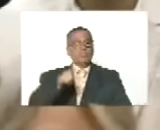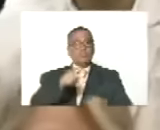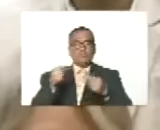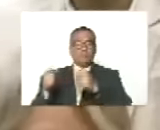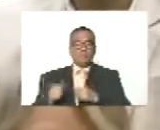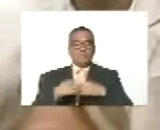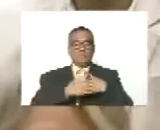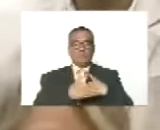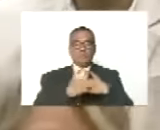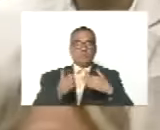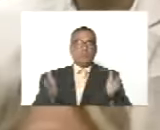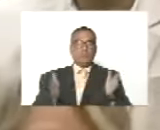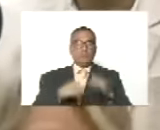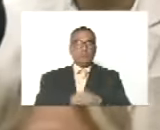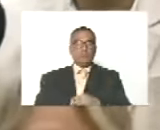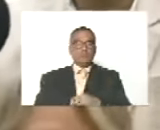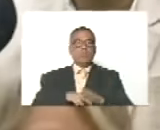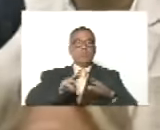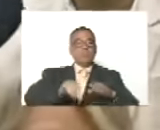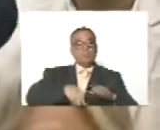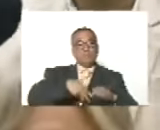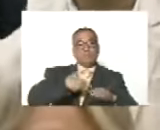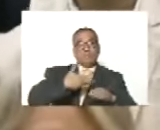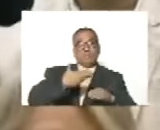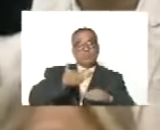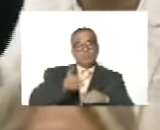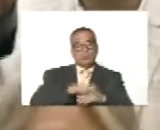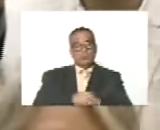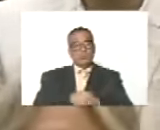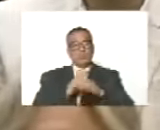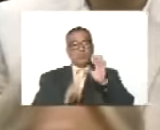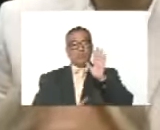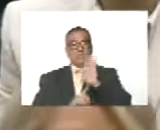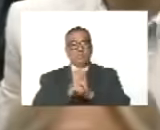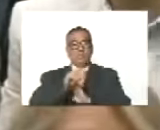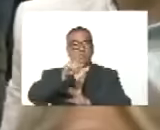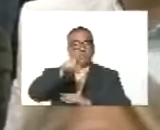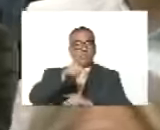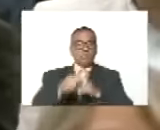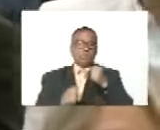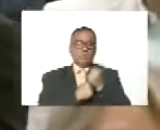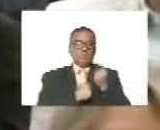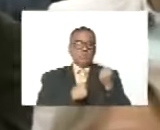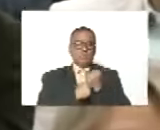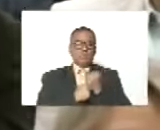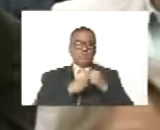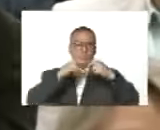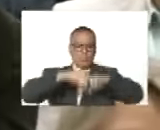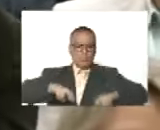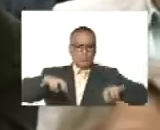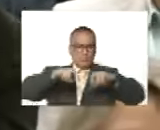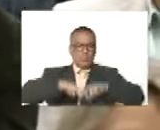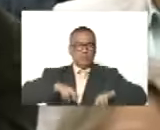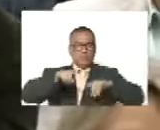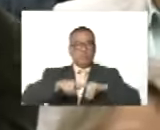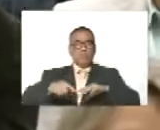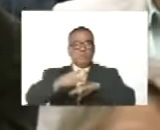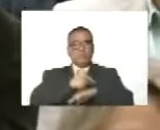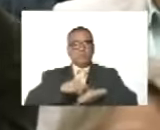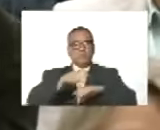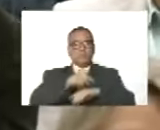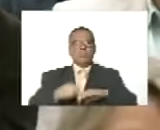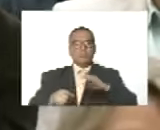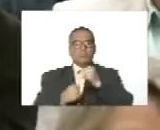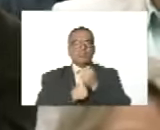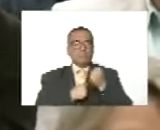economía abierta, con capacidad de crecer, apoyado por la investigación del Estado y